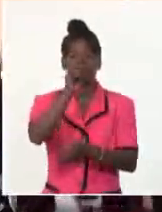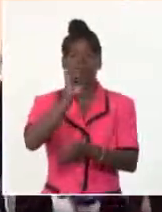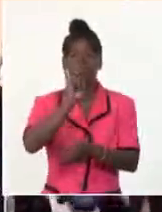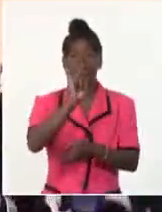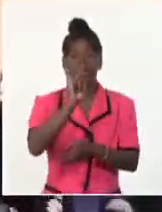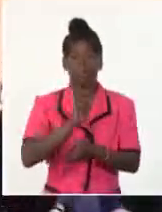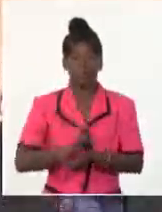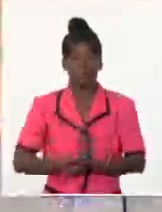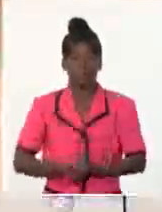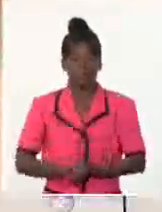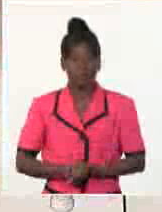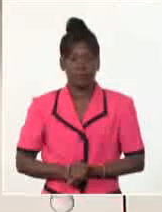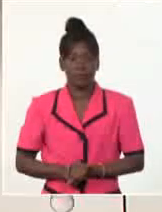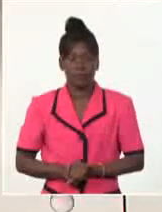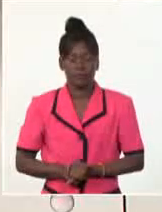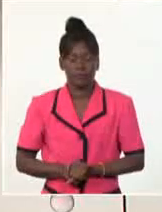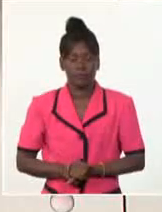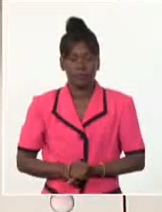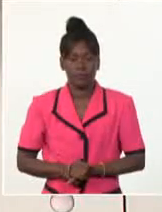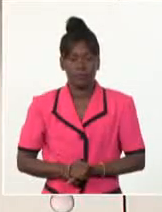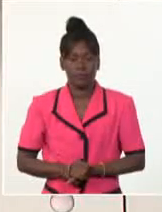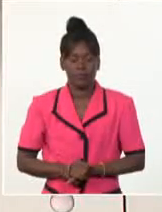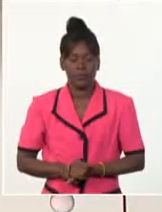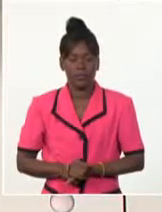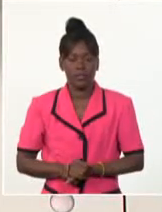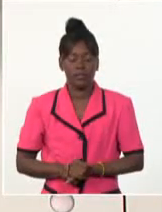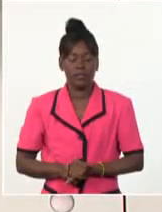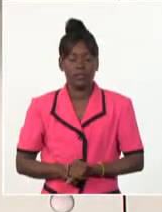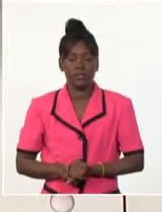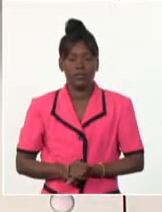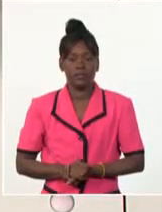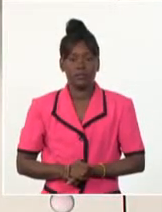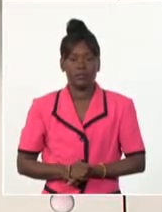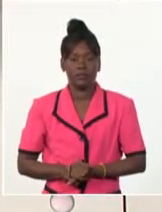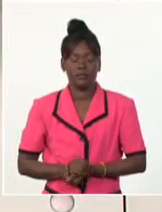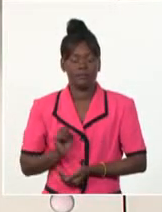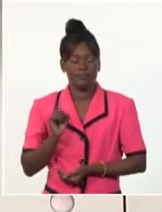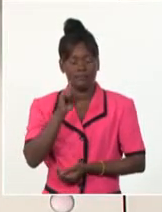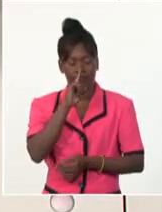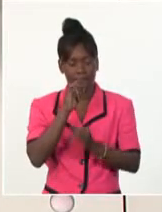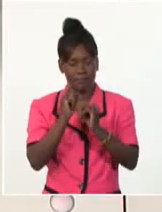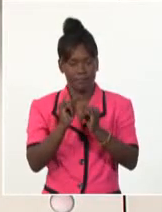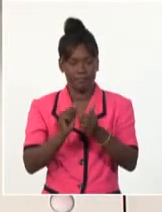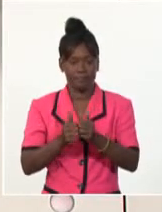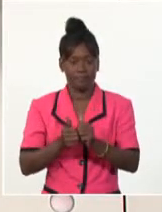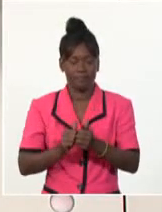y 14 asistencias. Y con esta información estamos poniendo punto final a este tiempo con los deportes. Tenga usted.